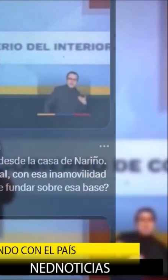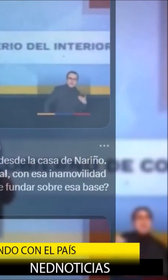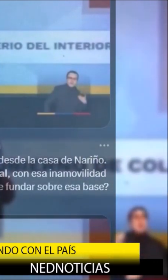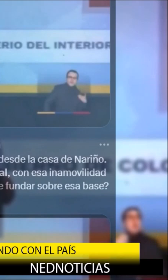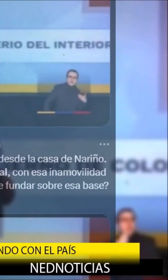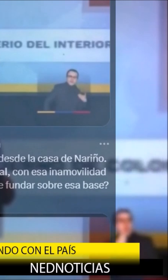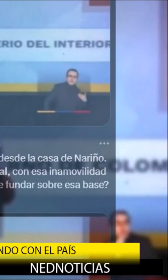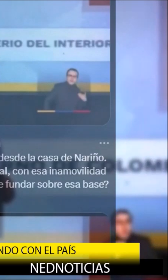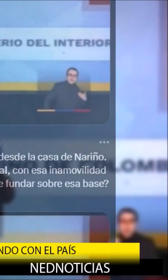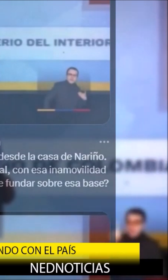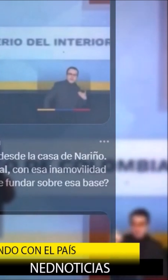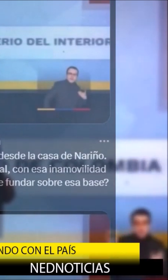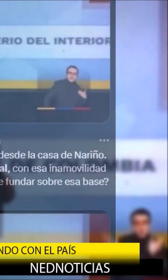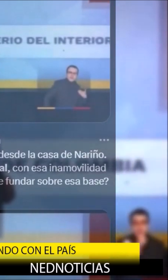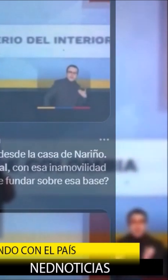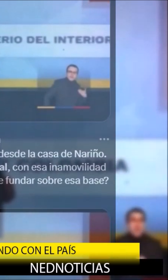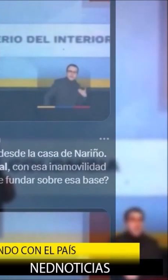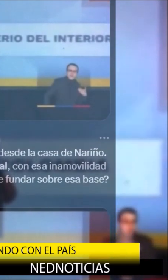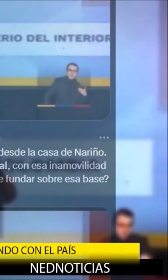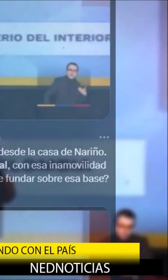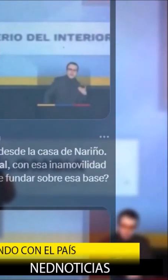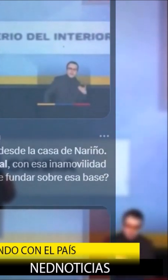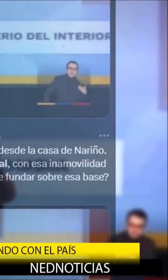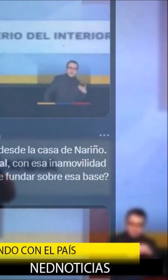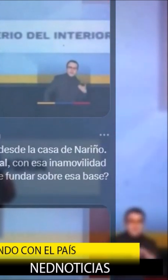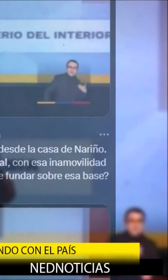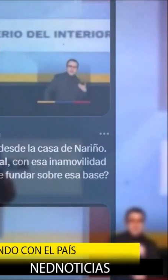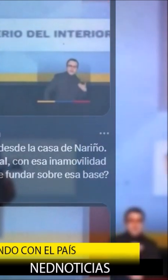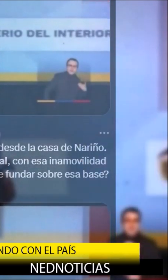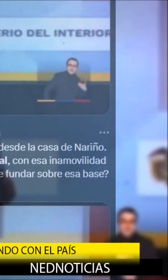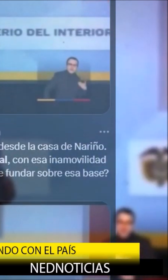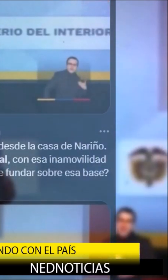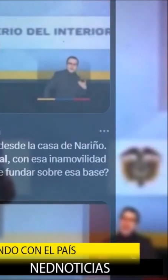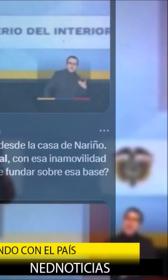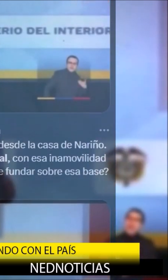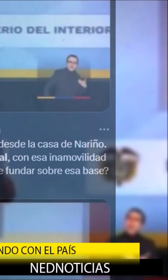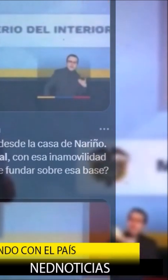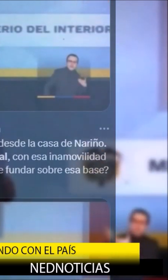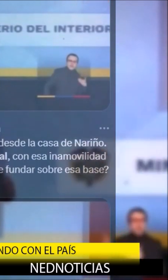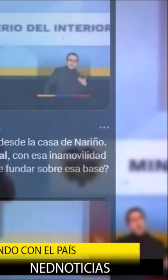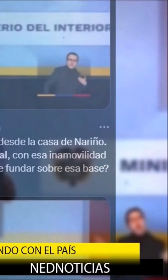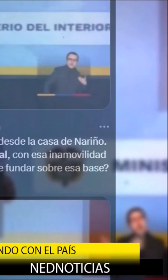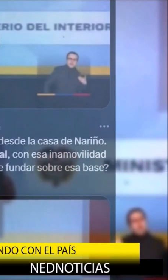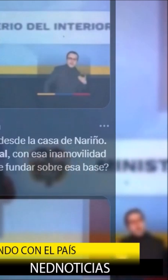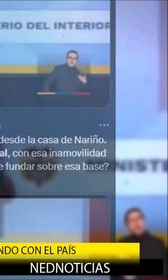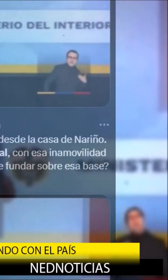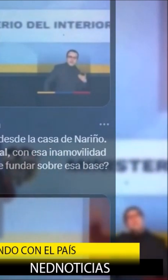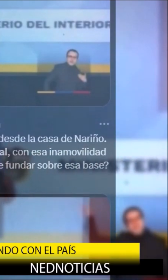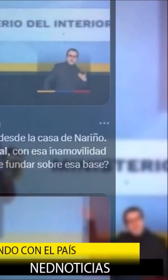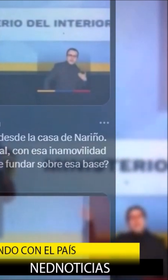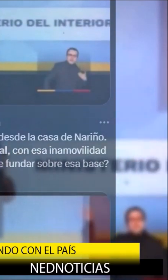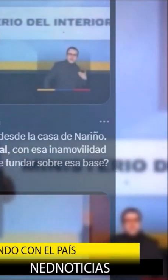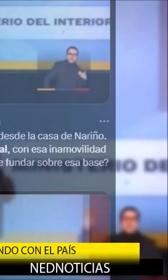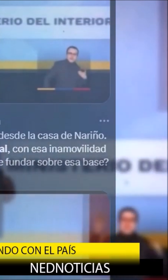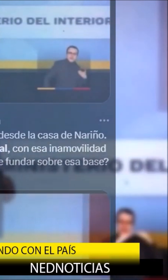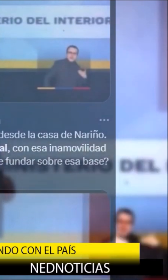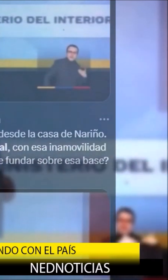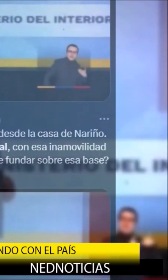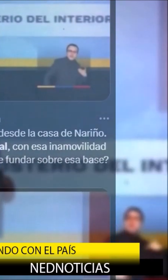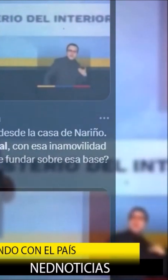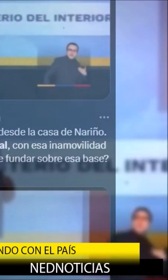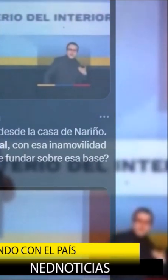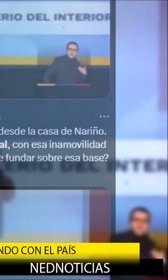La movilidad laboral, eso no es contra la dignidad del trabajador. Cuando la empresa va bien, cuando el trabajo va